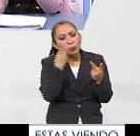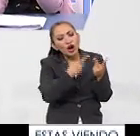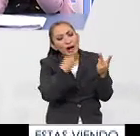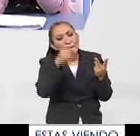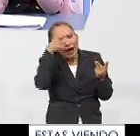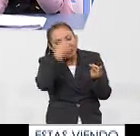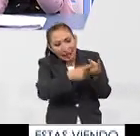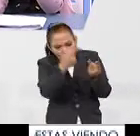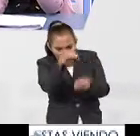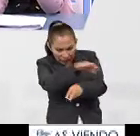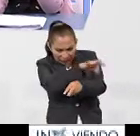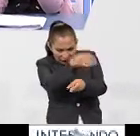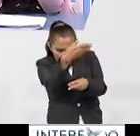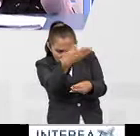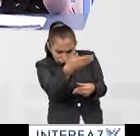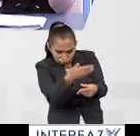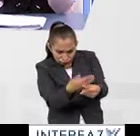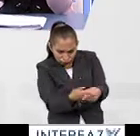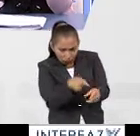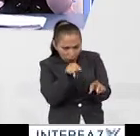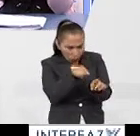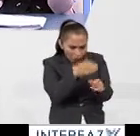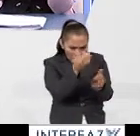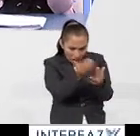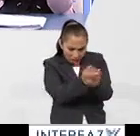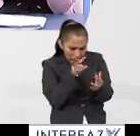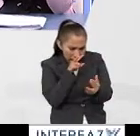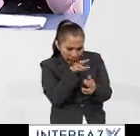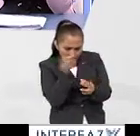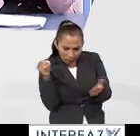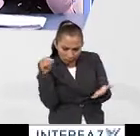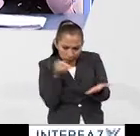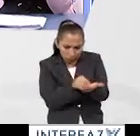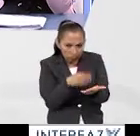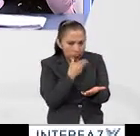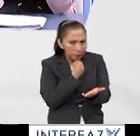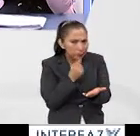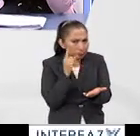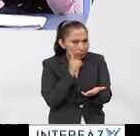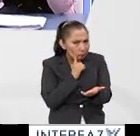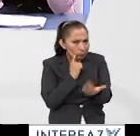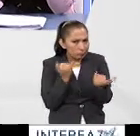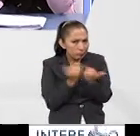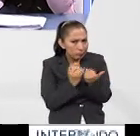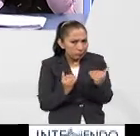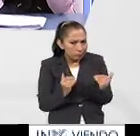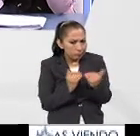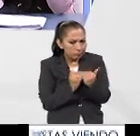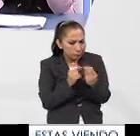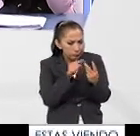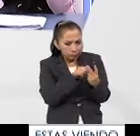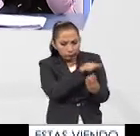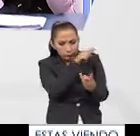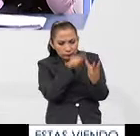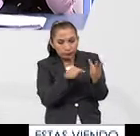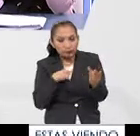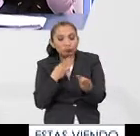el diseño de una política pública? ¿Cómo en esta fase podemos incorporar la perspectiva de igualdad de género? Después en la